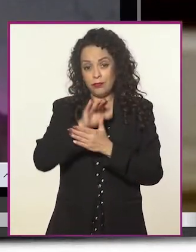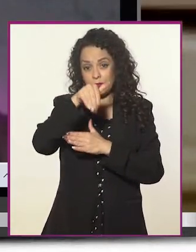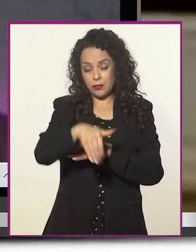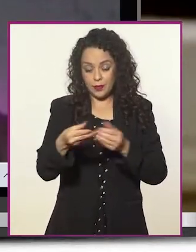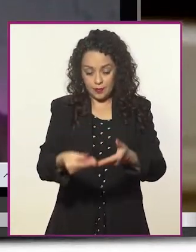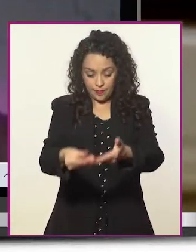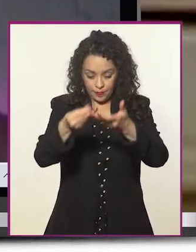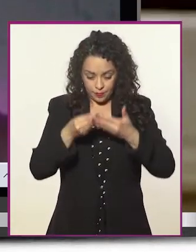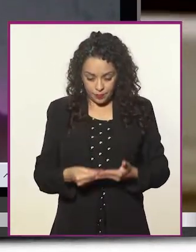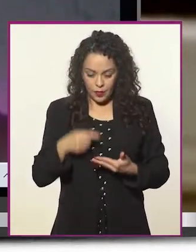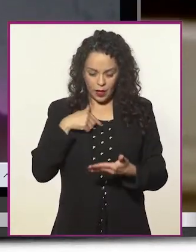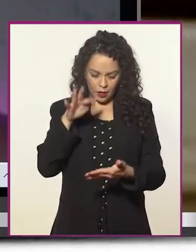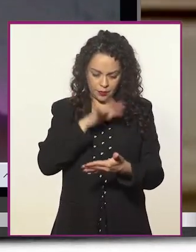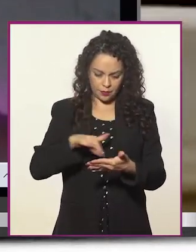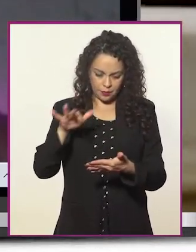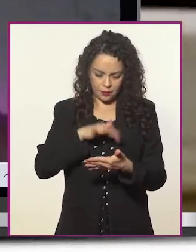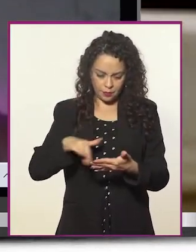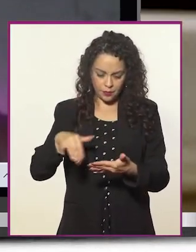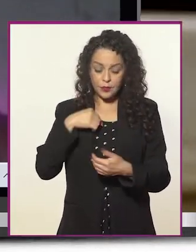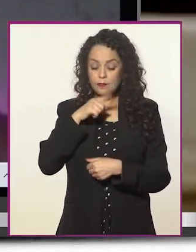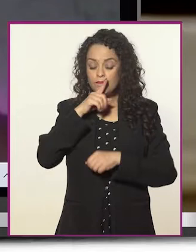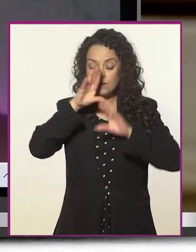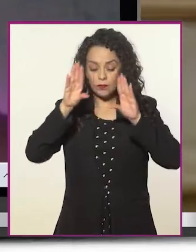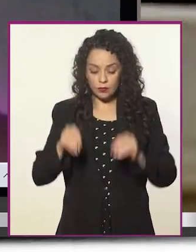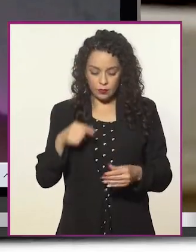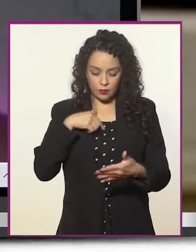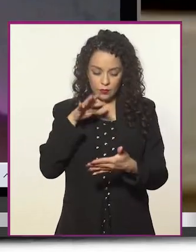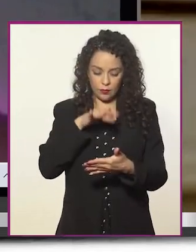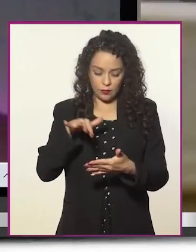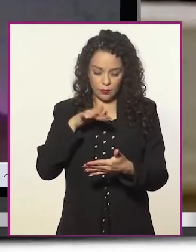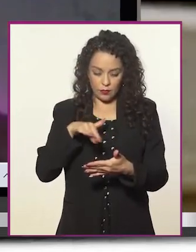y lo leo para mí, no en voz baja, en silencio, de